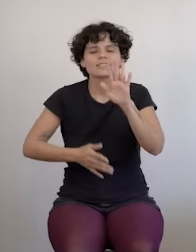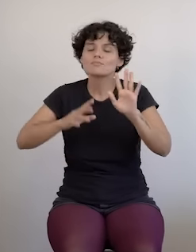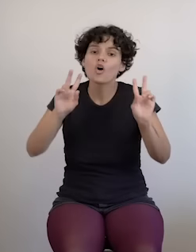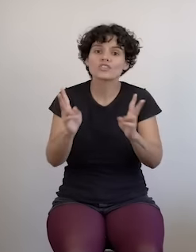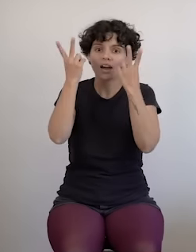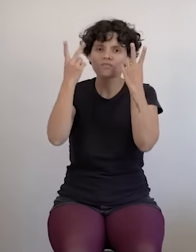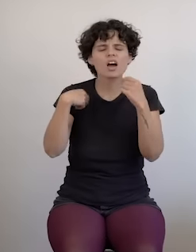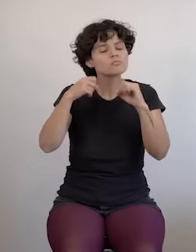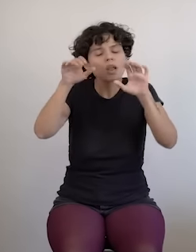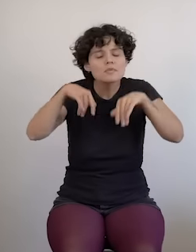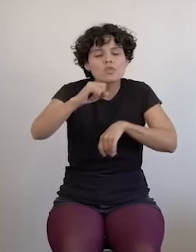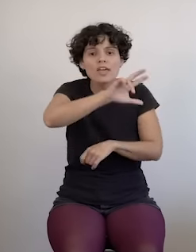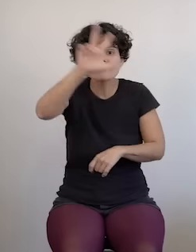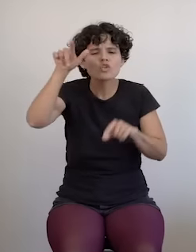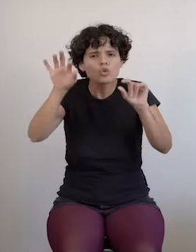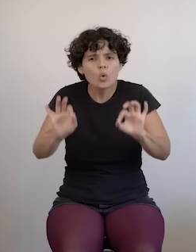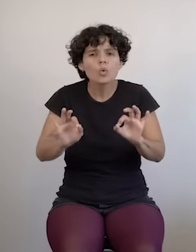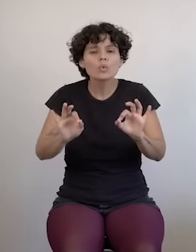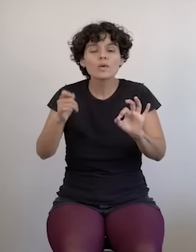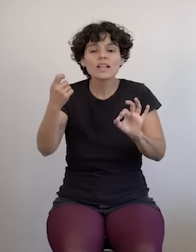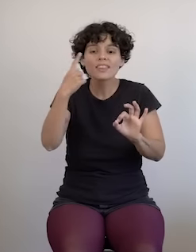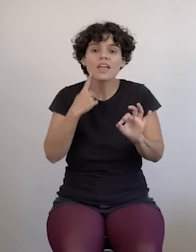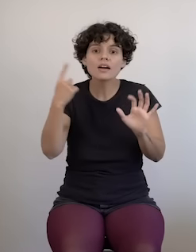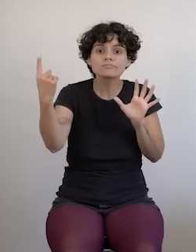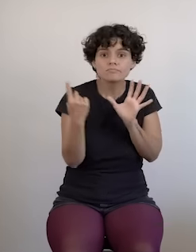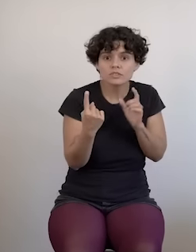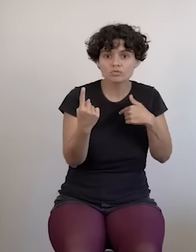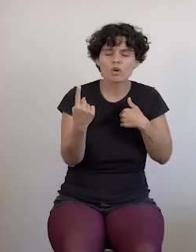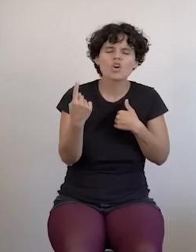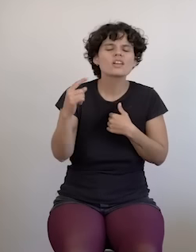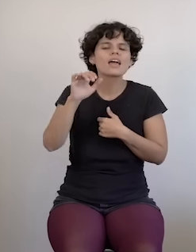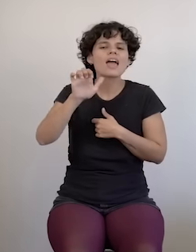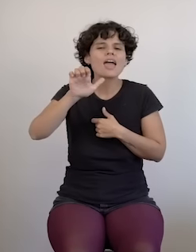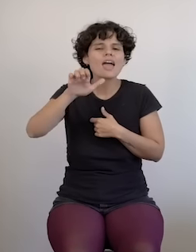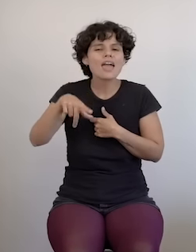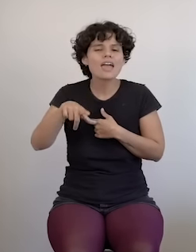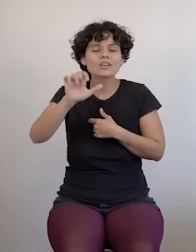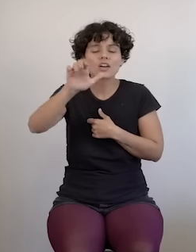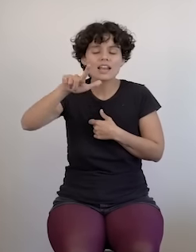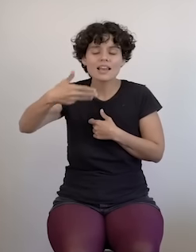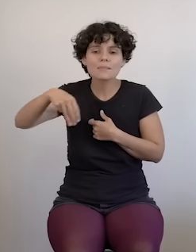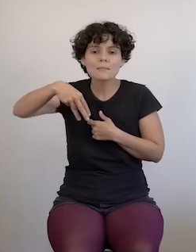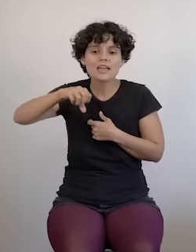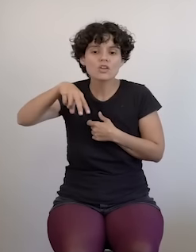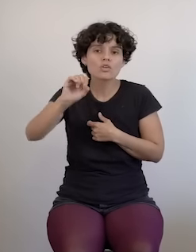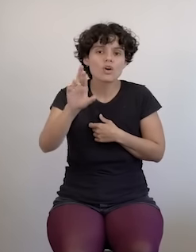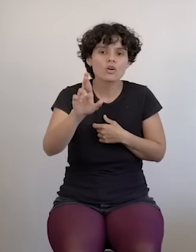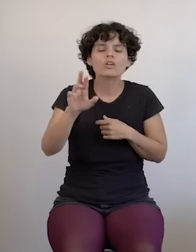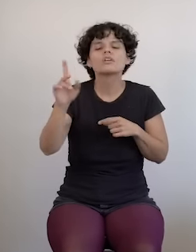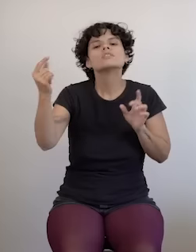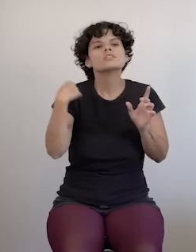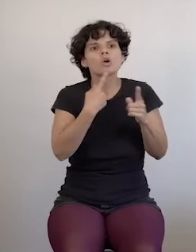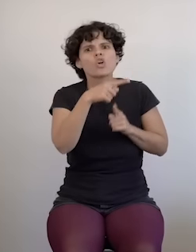de Dios, pues ya estaba con el menor yo y me llamó el Pablo también y me dijo, oye, estoy aquí en el puerto,